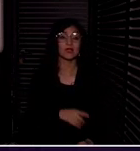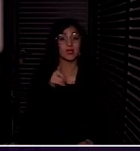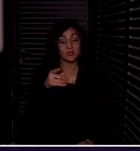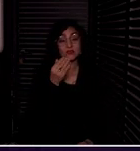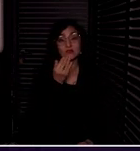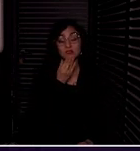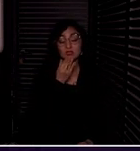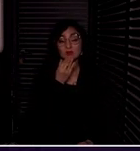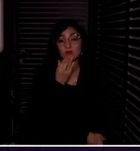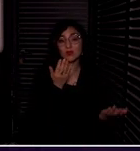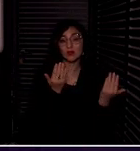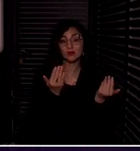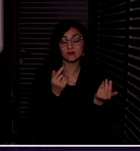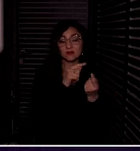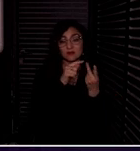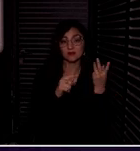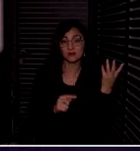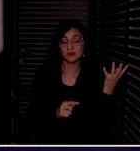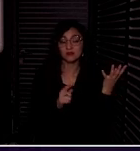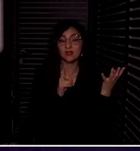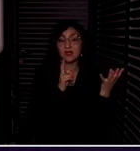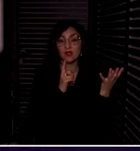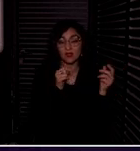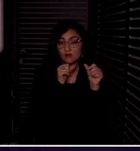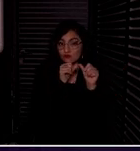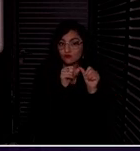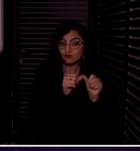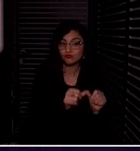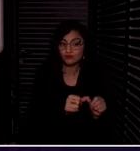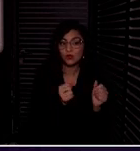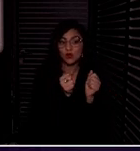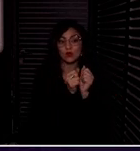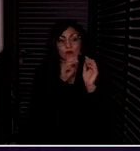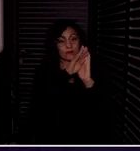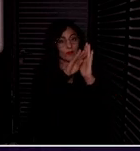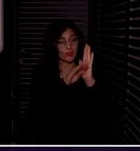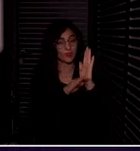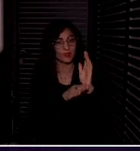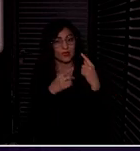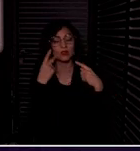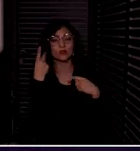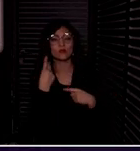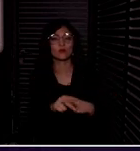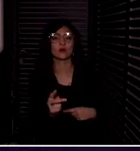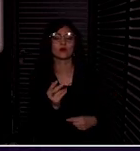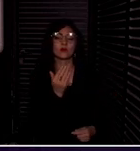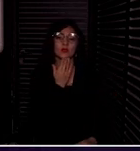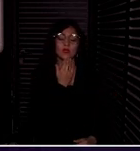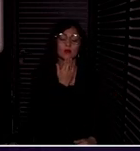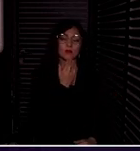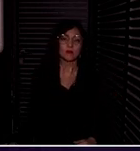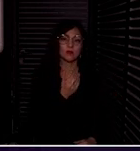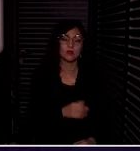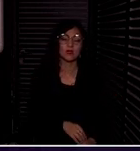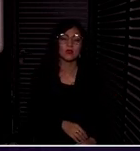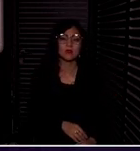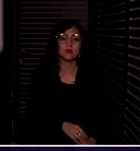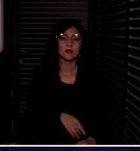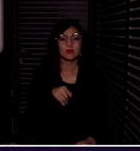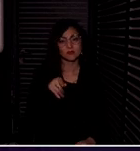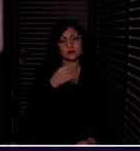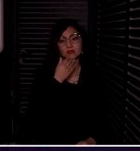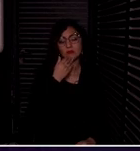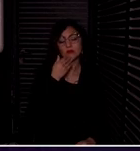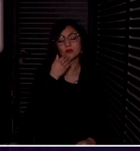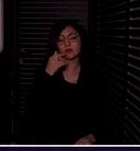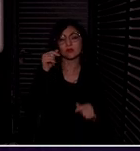tienen de algún modo la posibilidad de subsistir con contenidos propios de manera más o menos permanente en